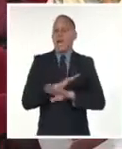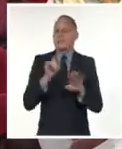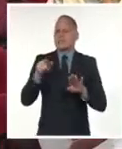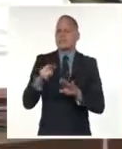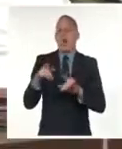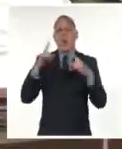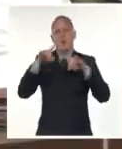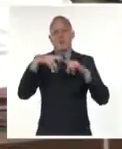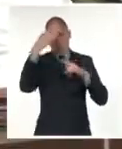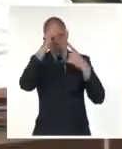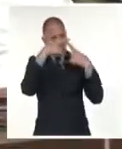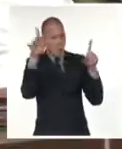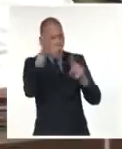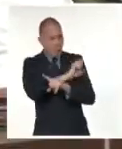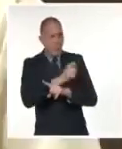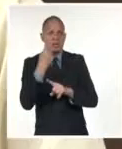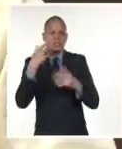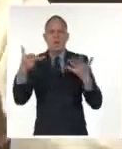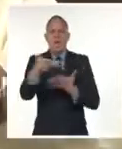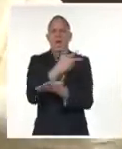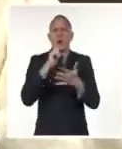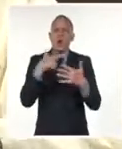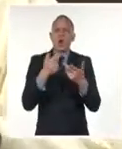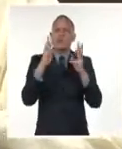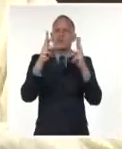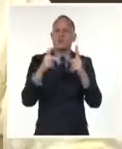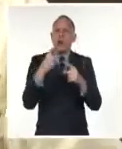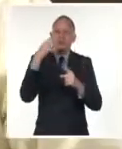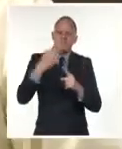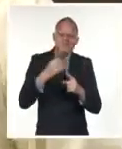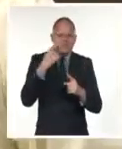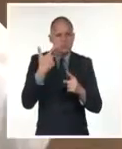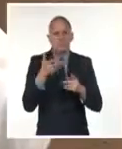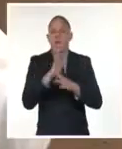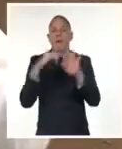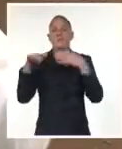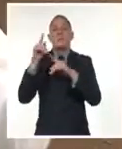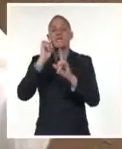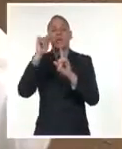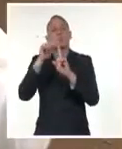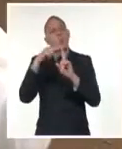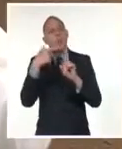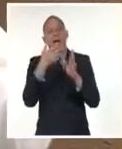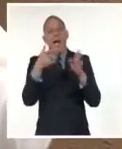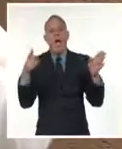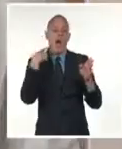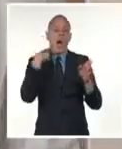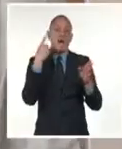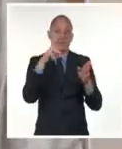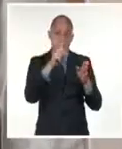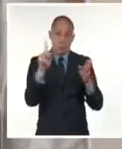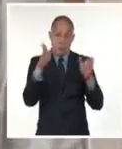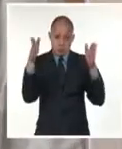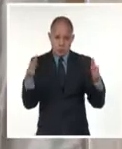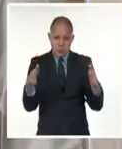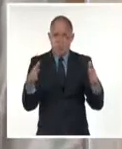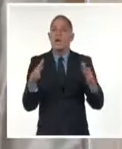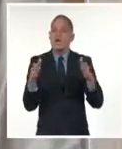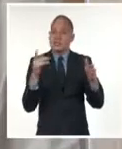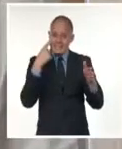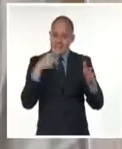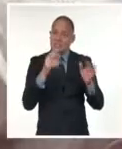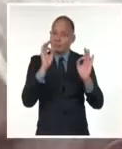del país, analizaron los resultados de los objetivos estratégicos del ministerio durante el 2021. El hombre en el centro